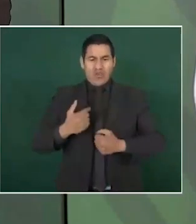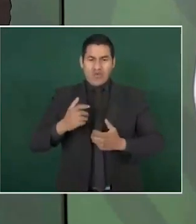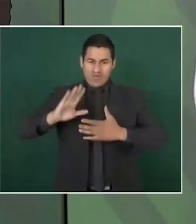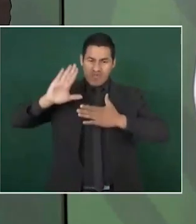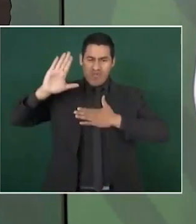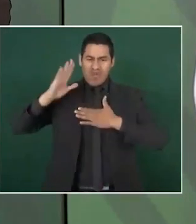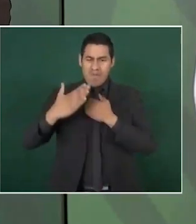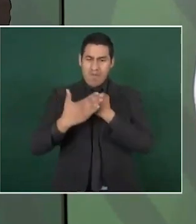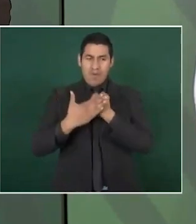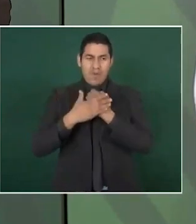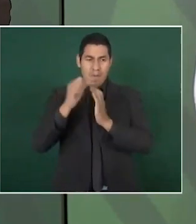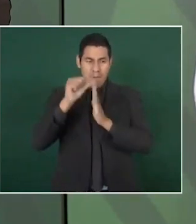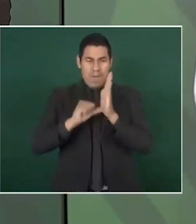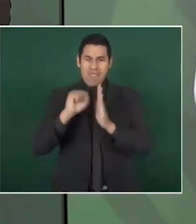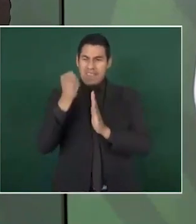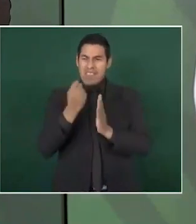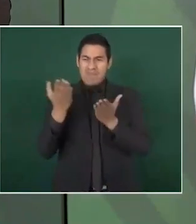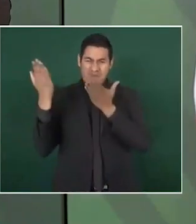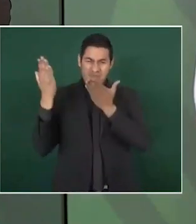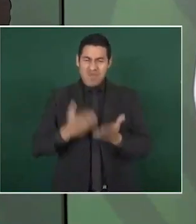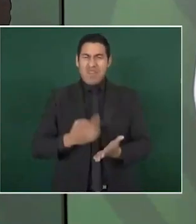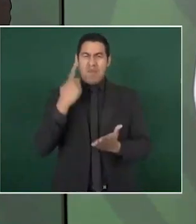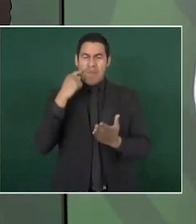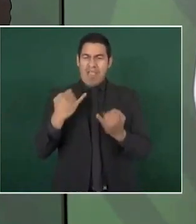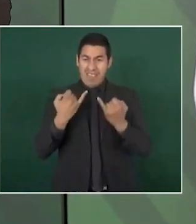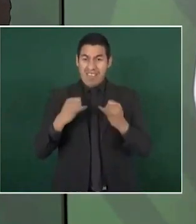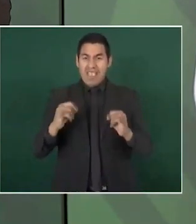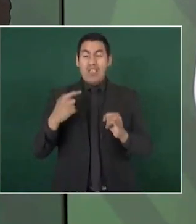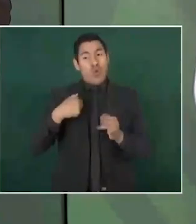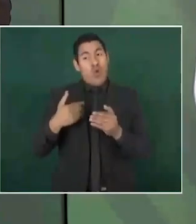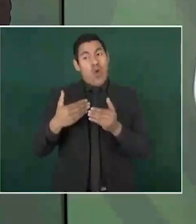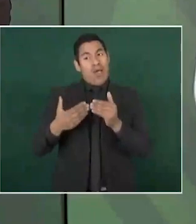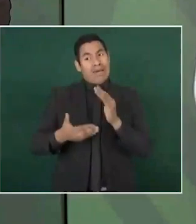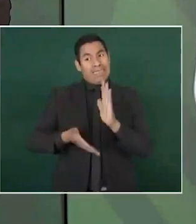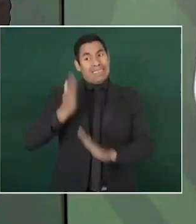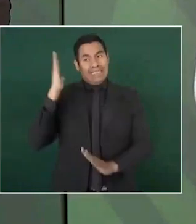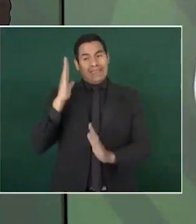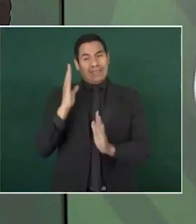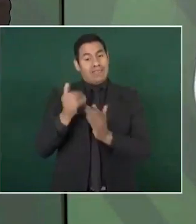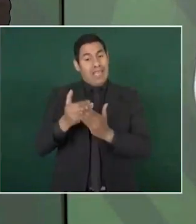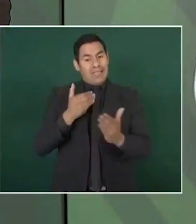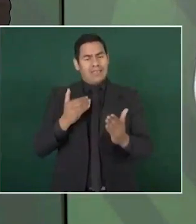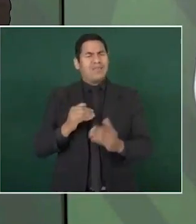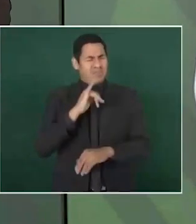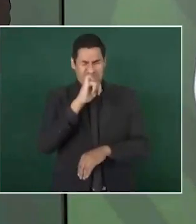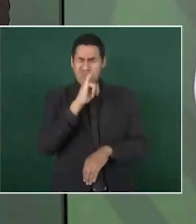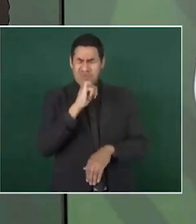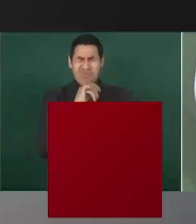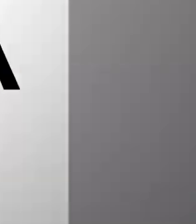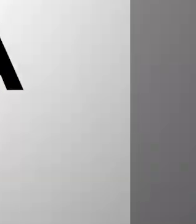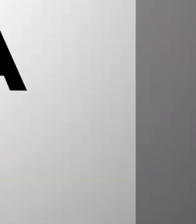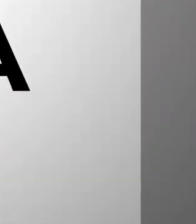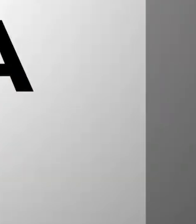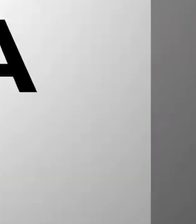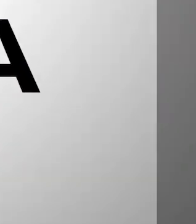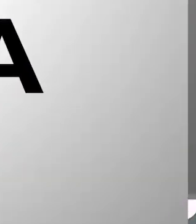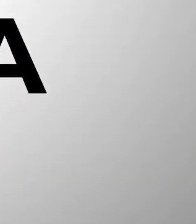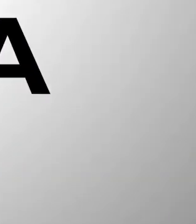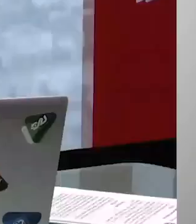inaugurarlas en septiembre, antes de que yo termine. Sí, señor. Mi mandato. Ahí estaremos. Bueno, ya